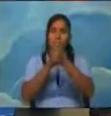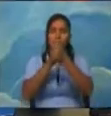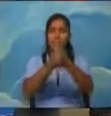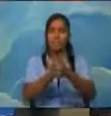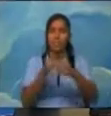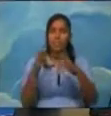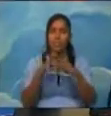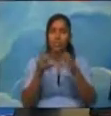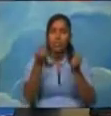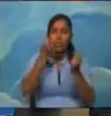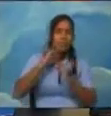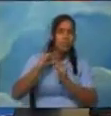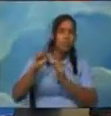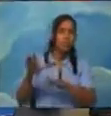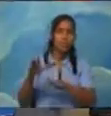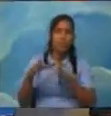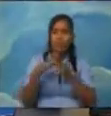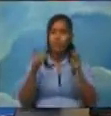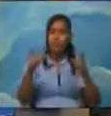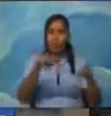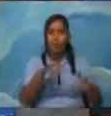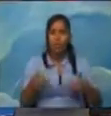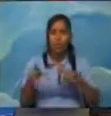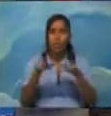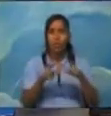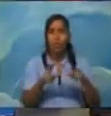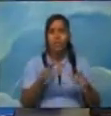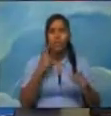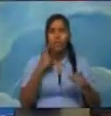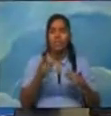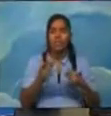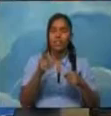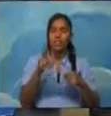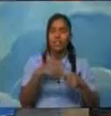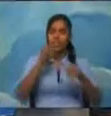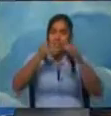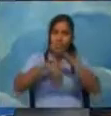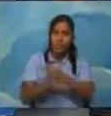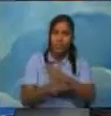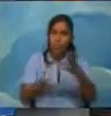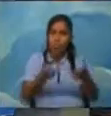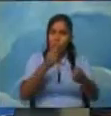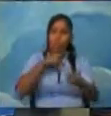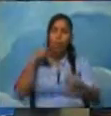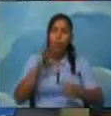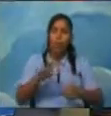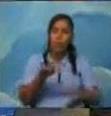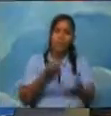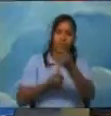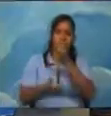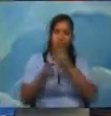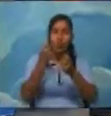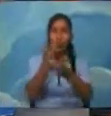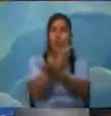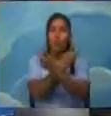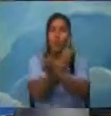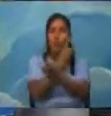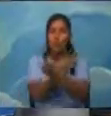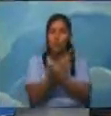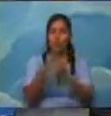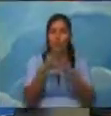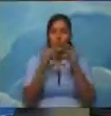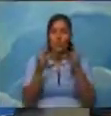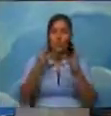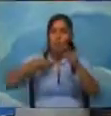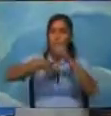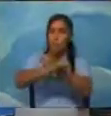los desprecian. En todas partes desentierran los muertos, los huesos judíos, los